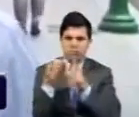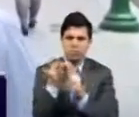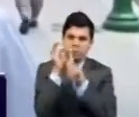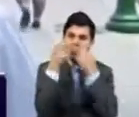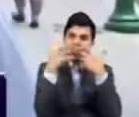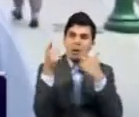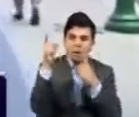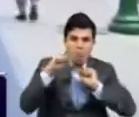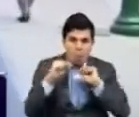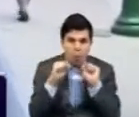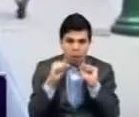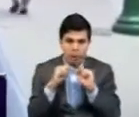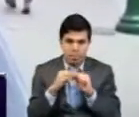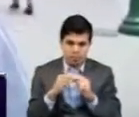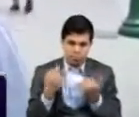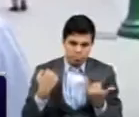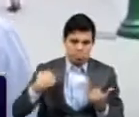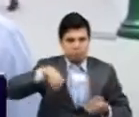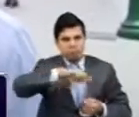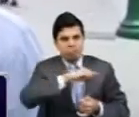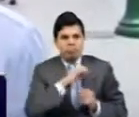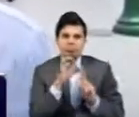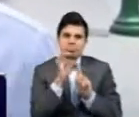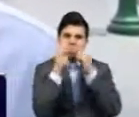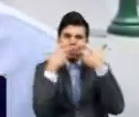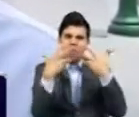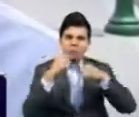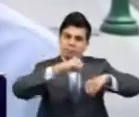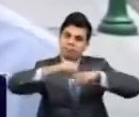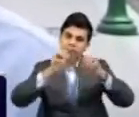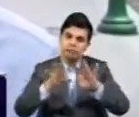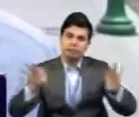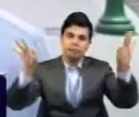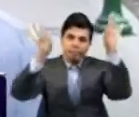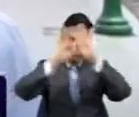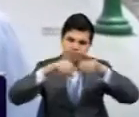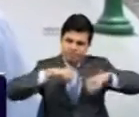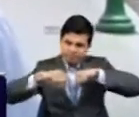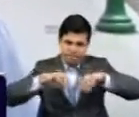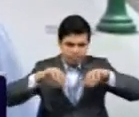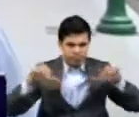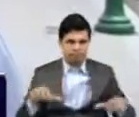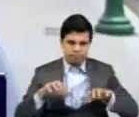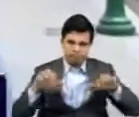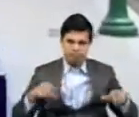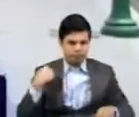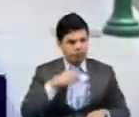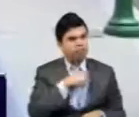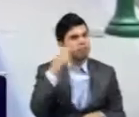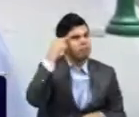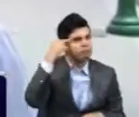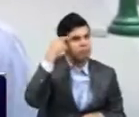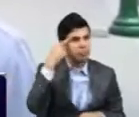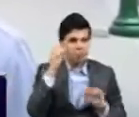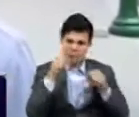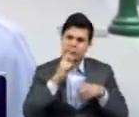Bogotá. Y muy entusiasmados porque este es un espacio que puede ser importante en la medida en que estamos viviendo, como usted lo dice, una